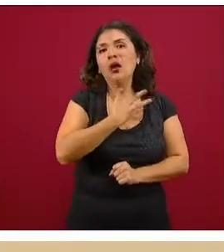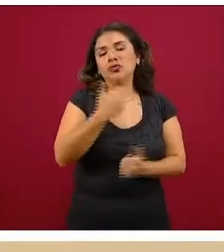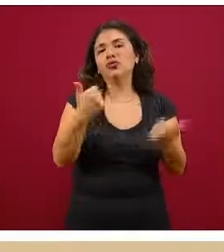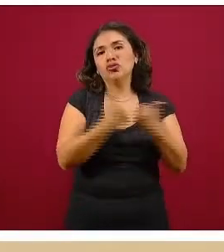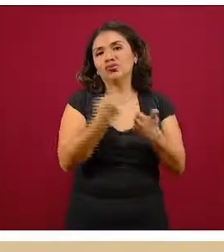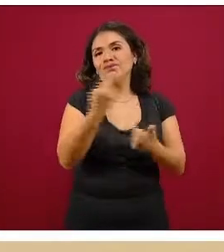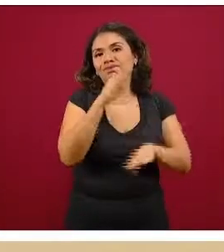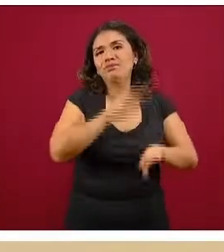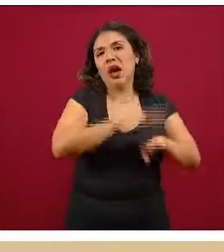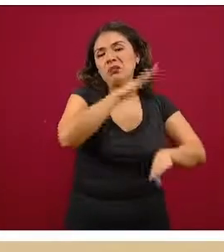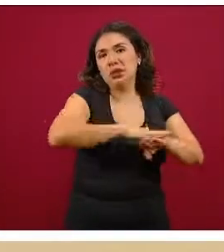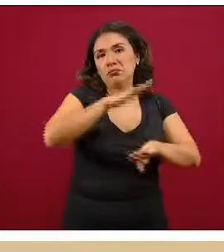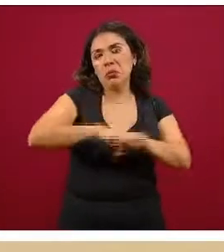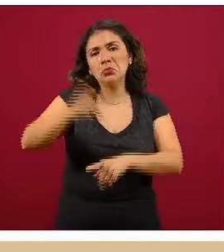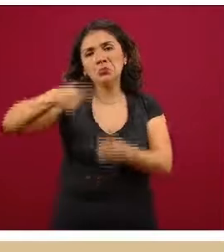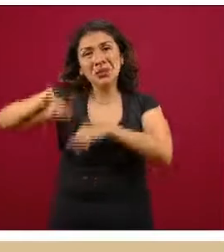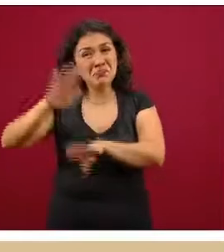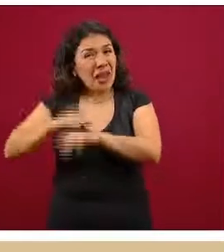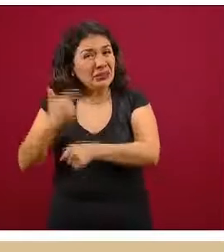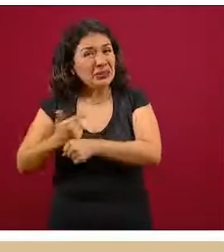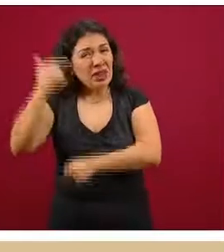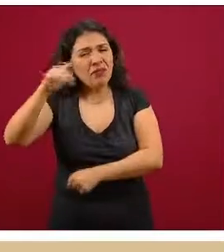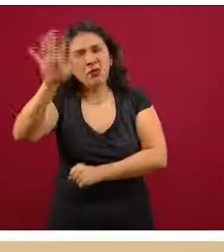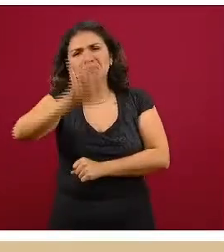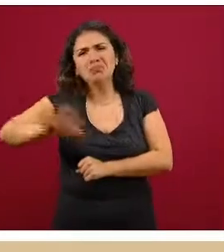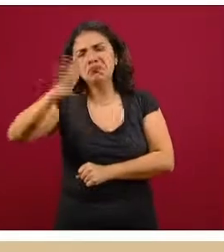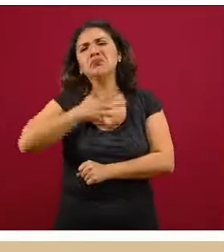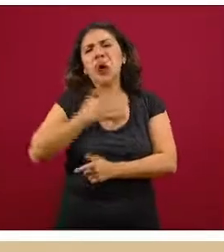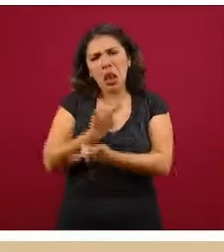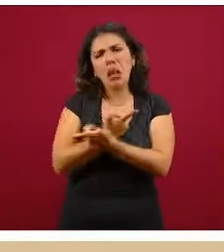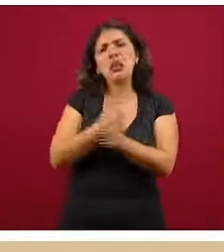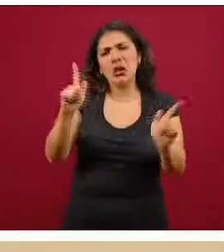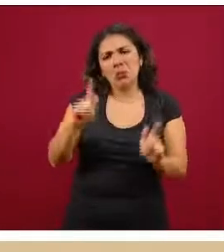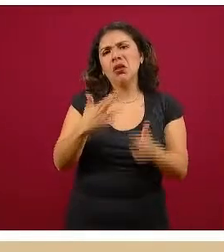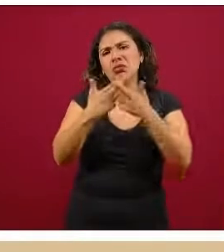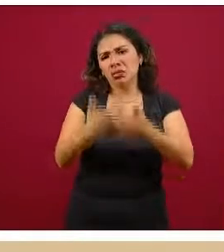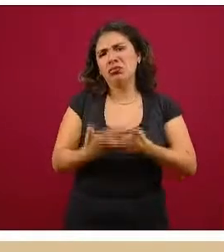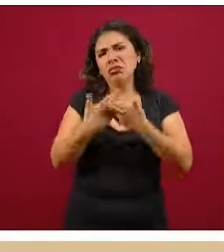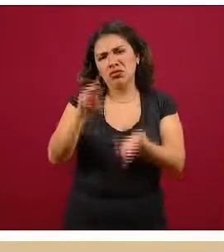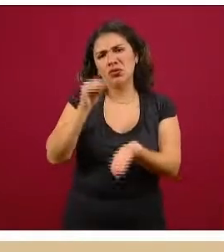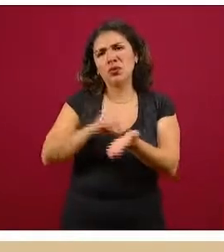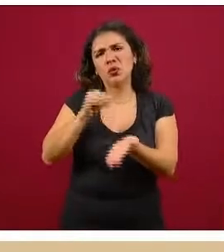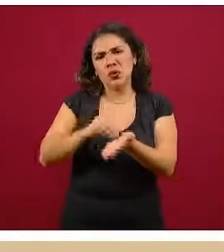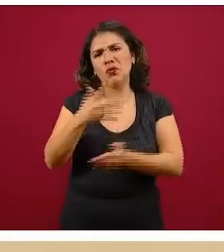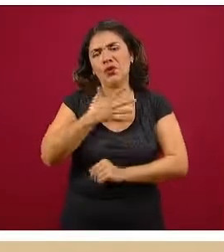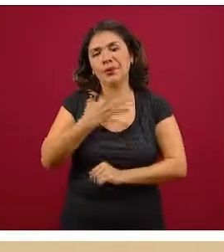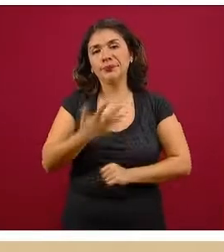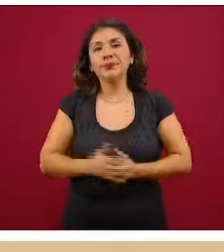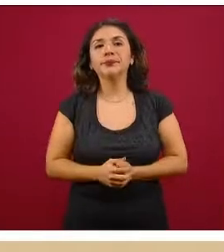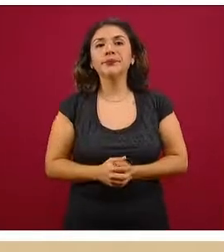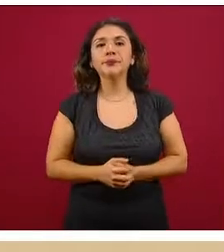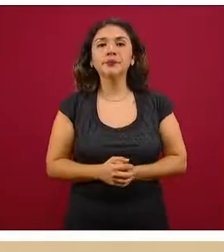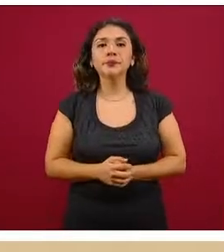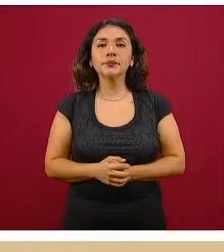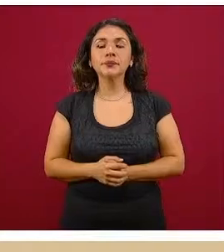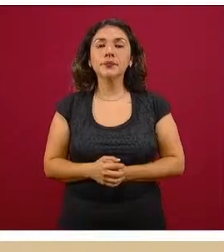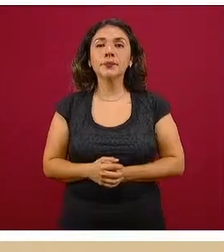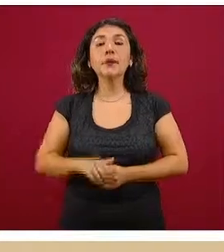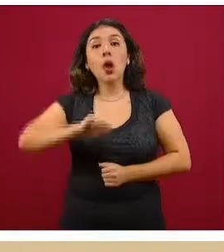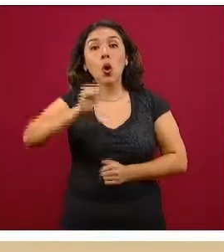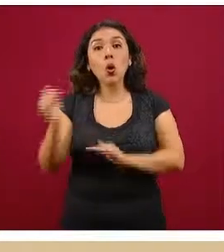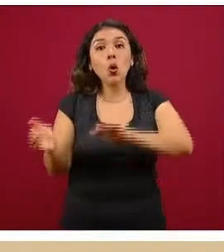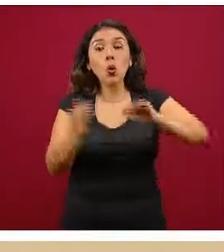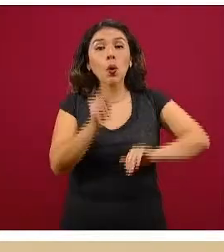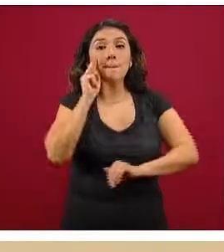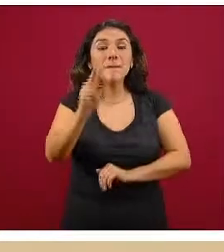ventilador, y en el resto de las entidades federativas vemos que la disponibilidad es todavía mucho mayor. Pasemos a revisar